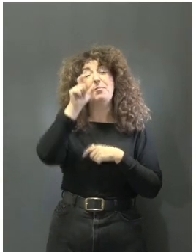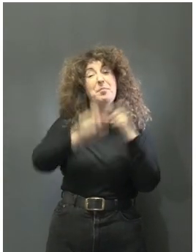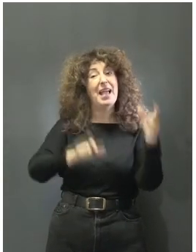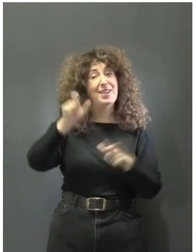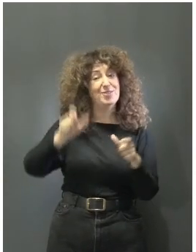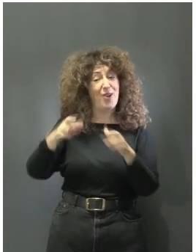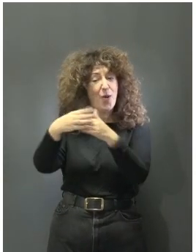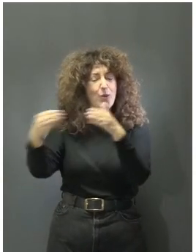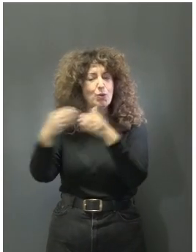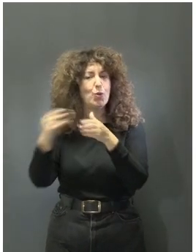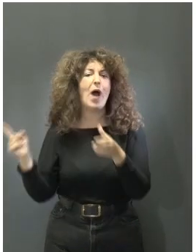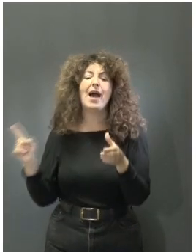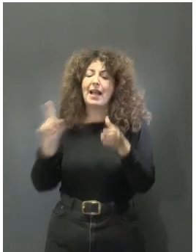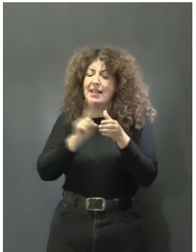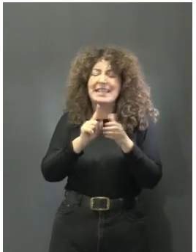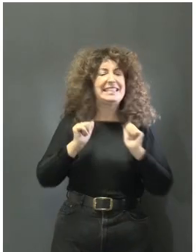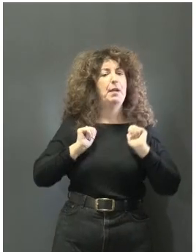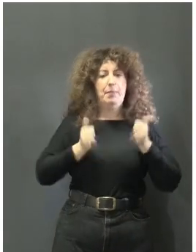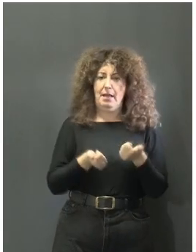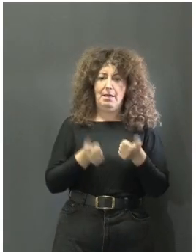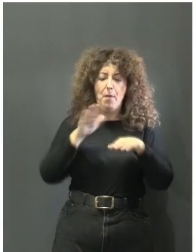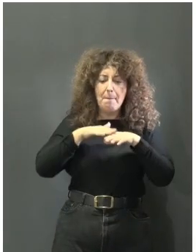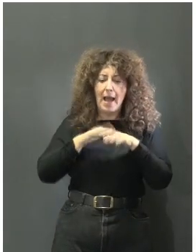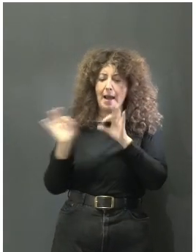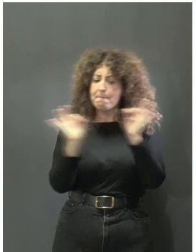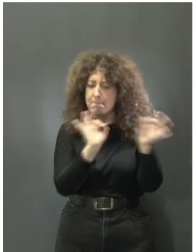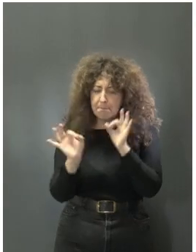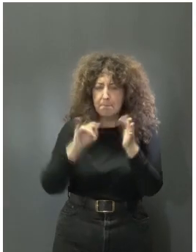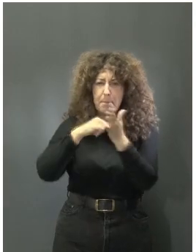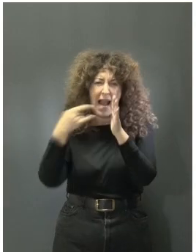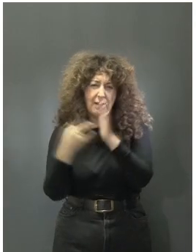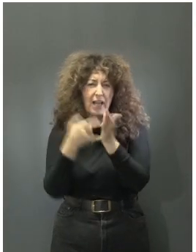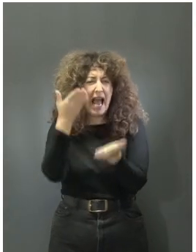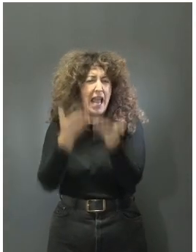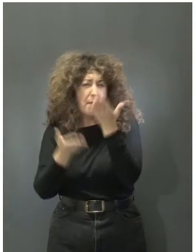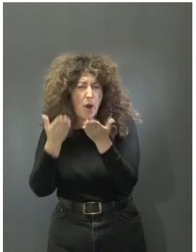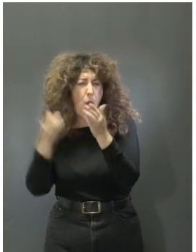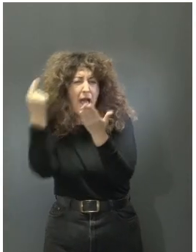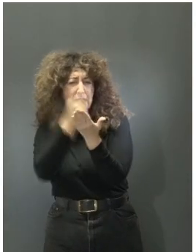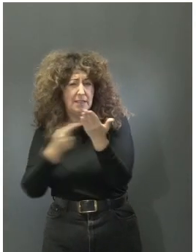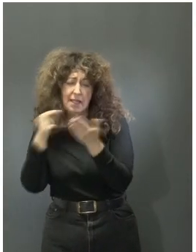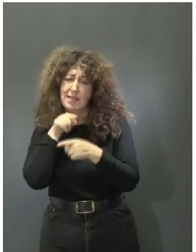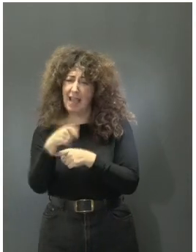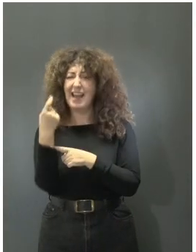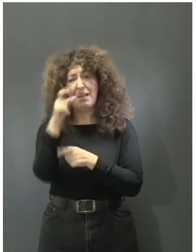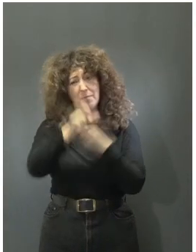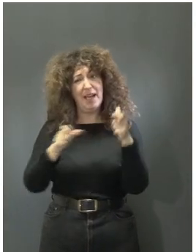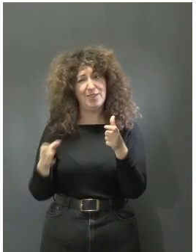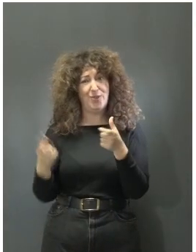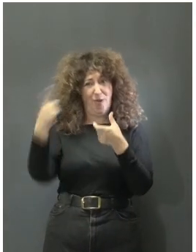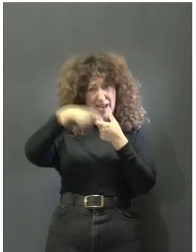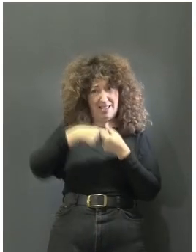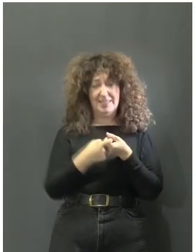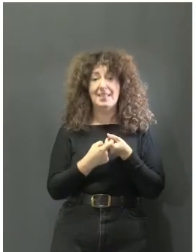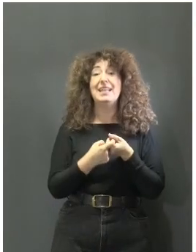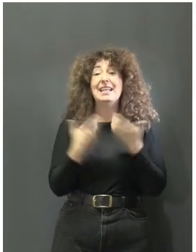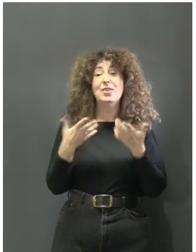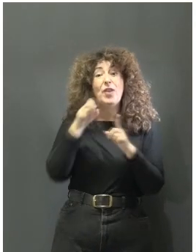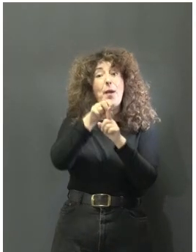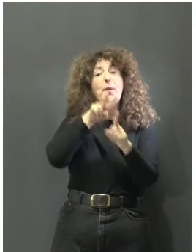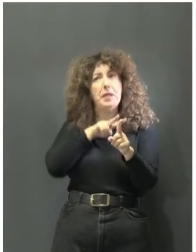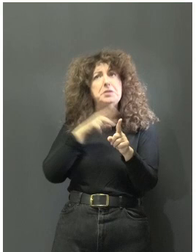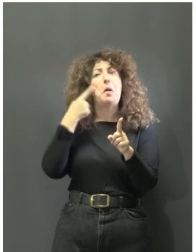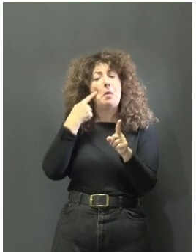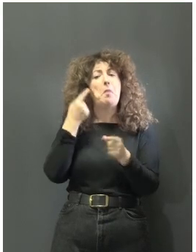se planifican o cómo se evalúan o cómo se diseña. Y creo que esa parte de visión la va